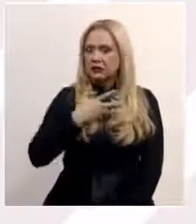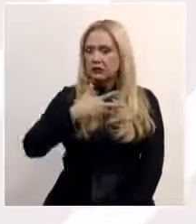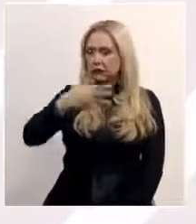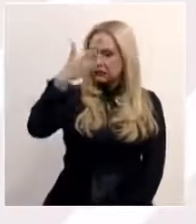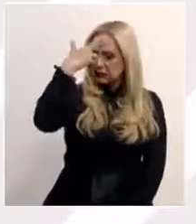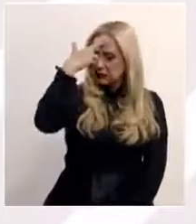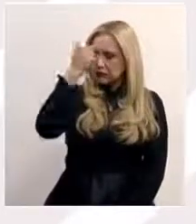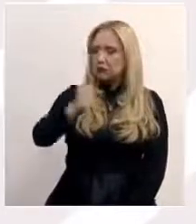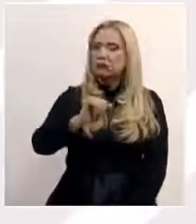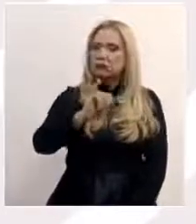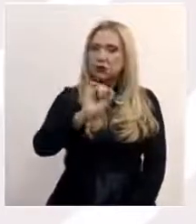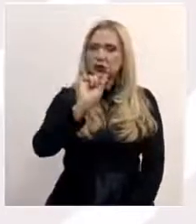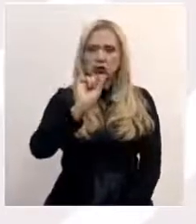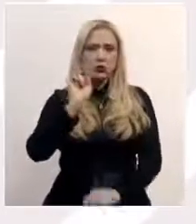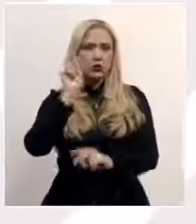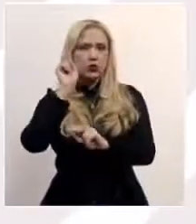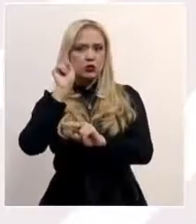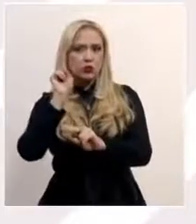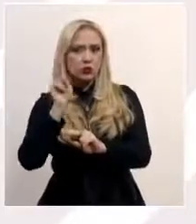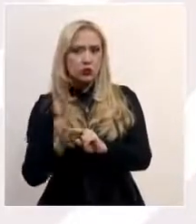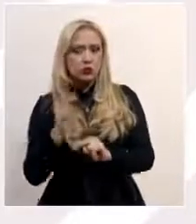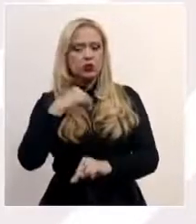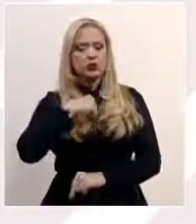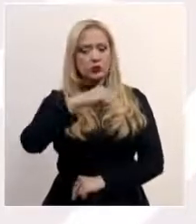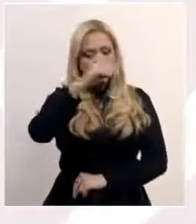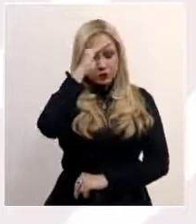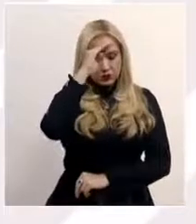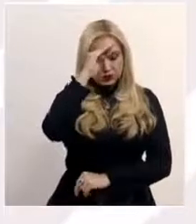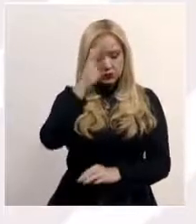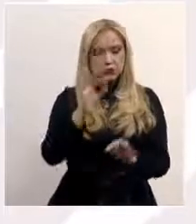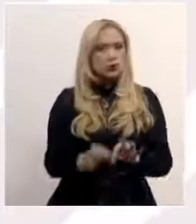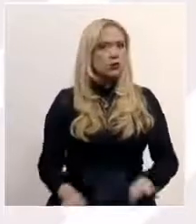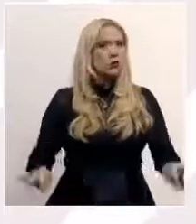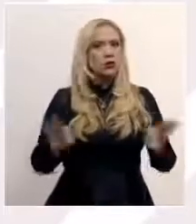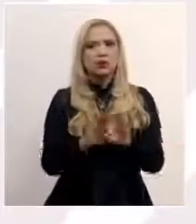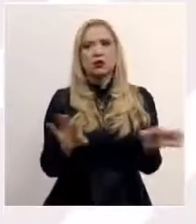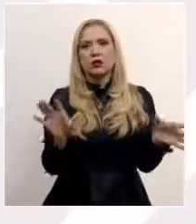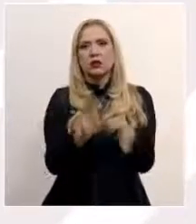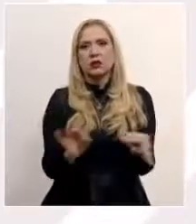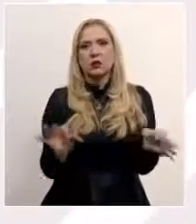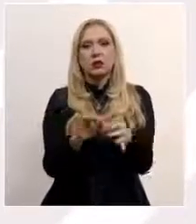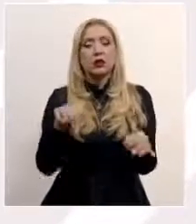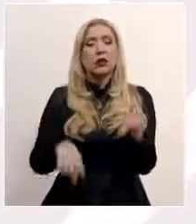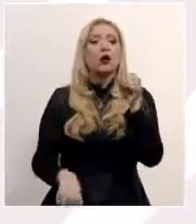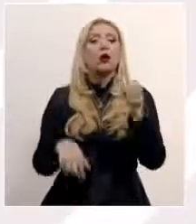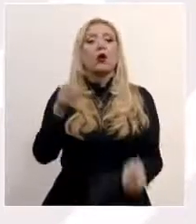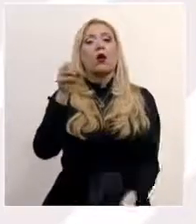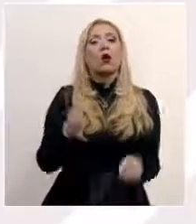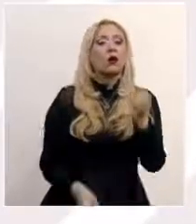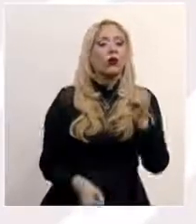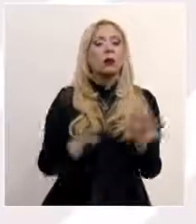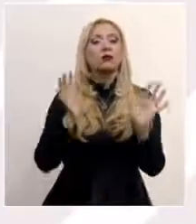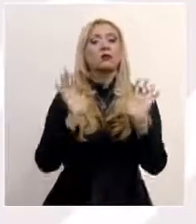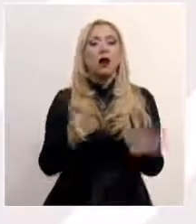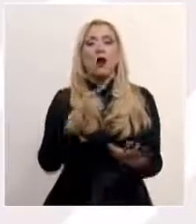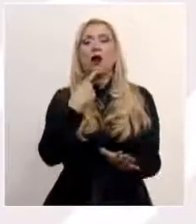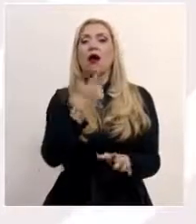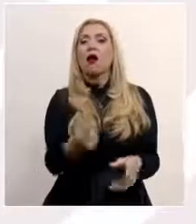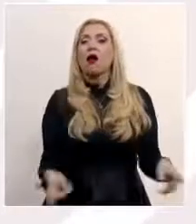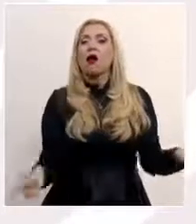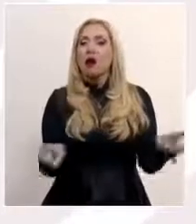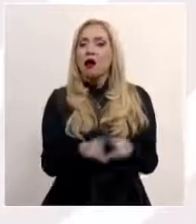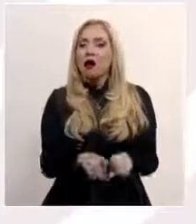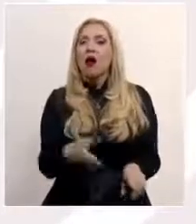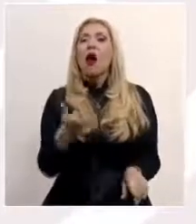porque justo antes de irnos al corte, me parece muy importante mencionar que la Corte ha determinado que existe